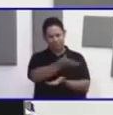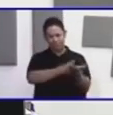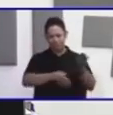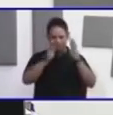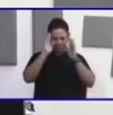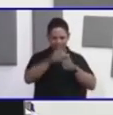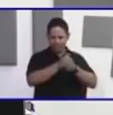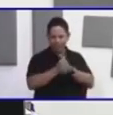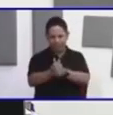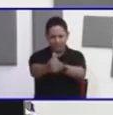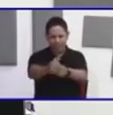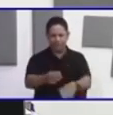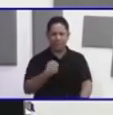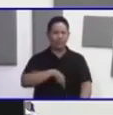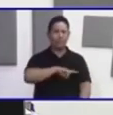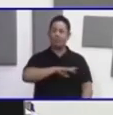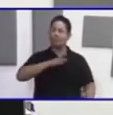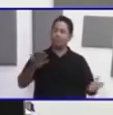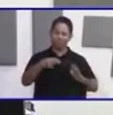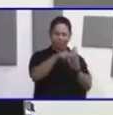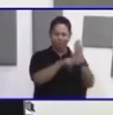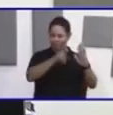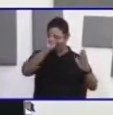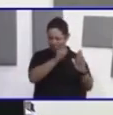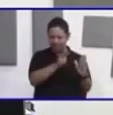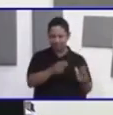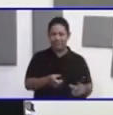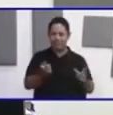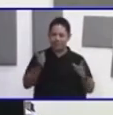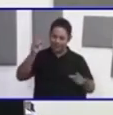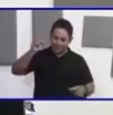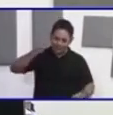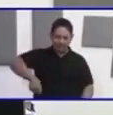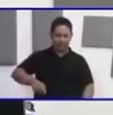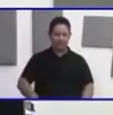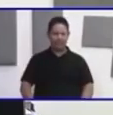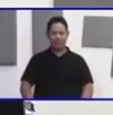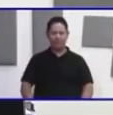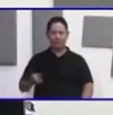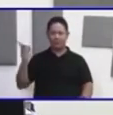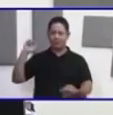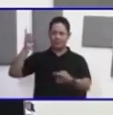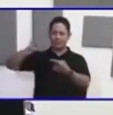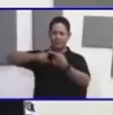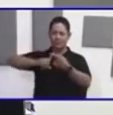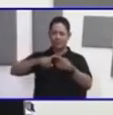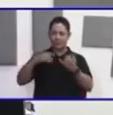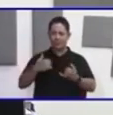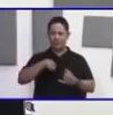pero también tenemos que cumplir y hacer cumplir las normas. En esta época y en estos tiempos tan